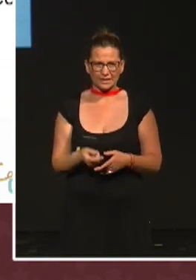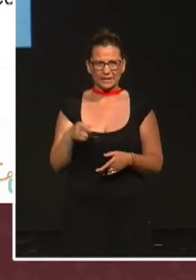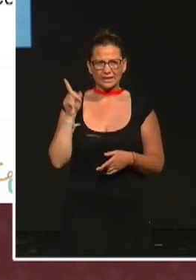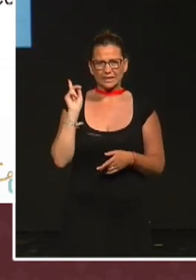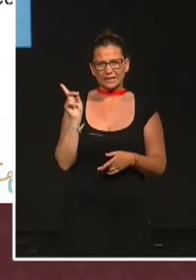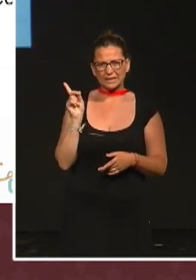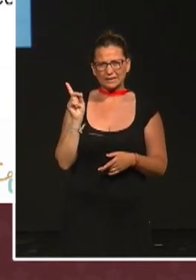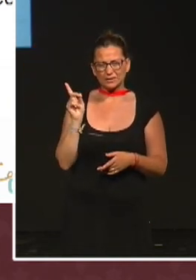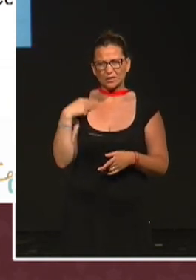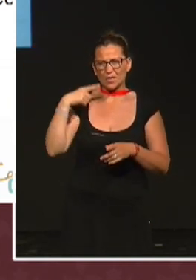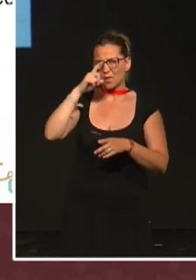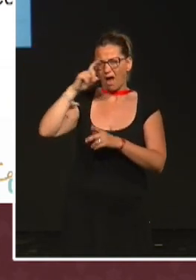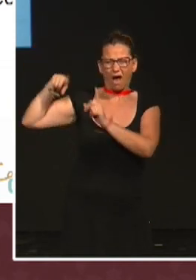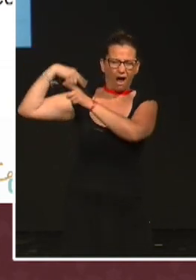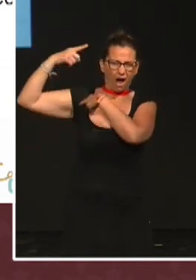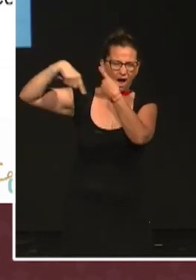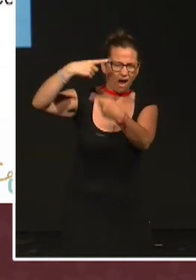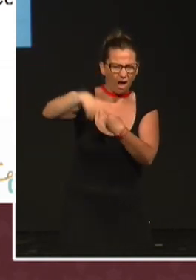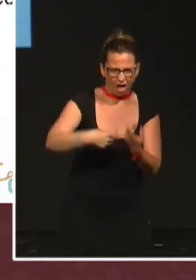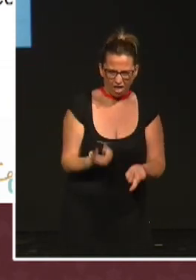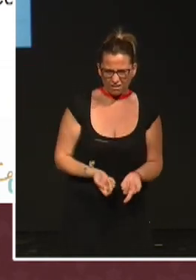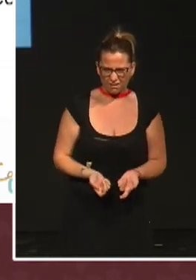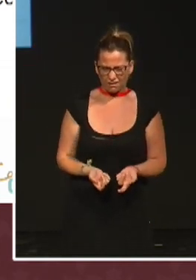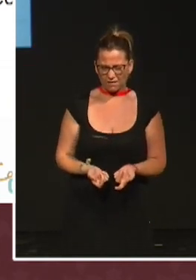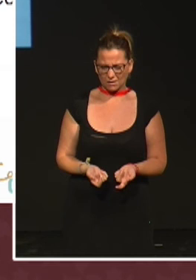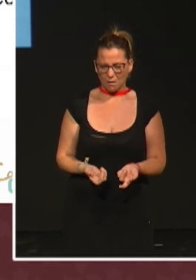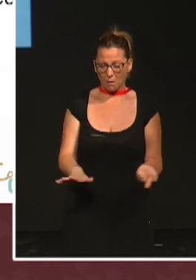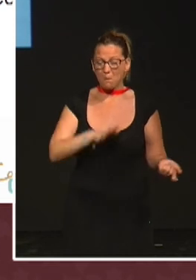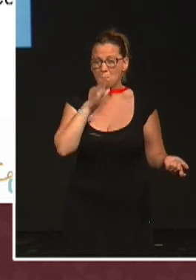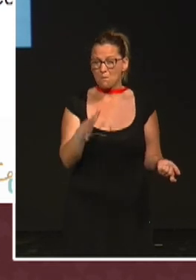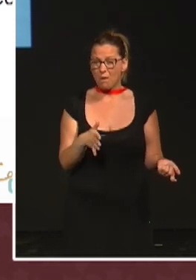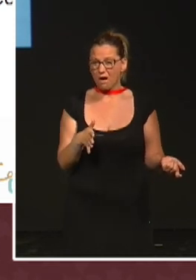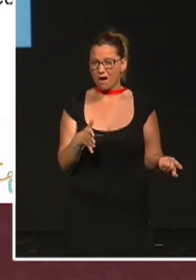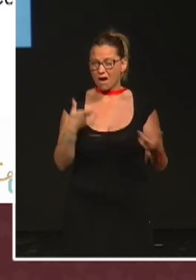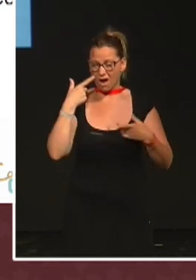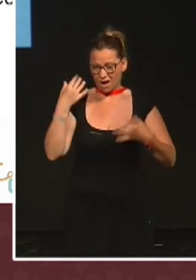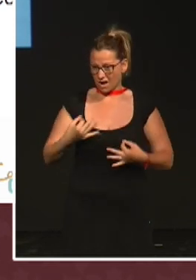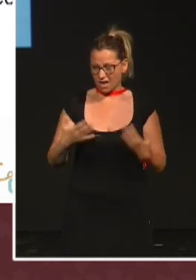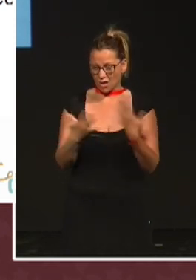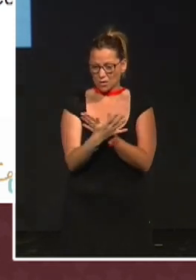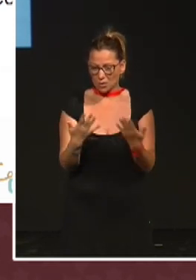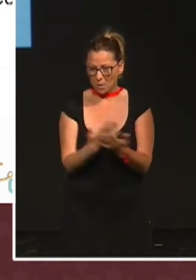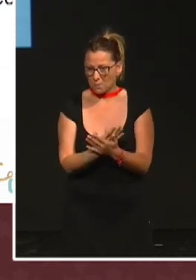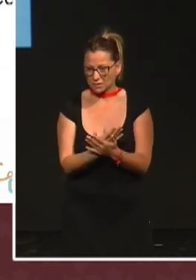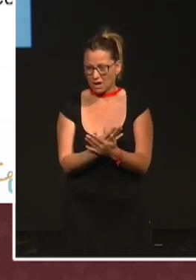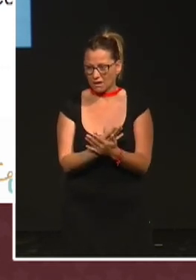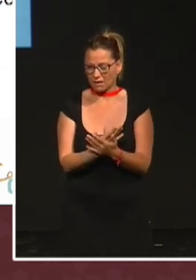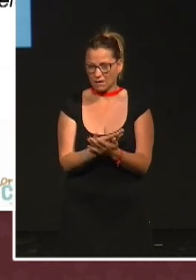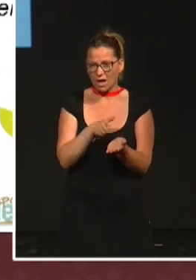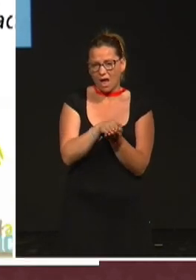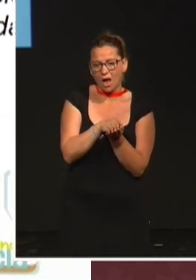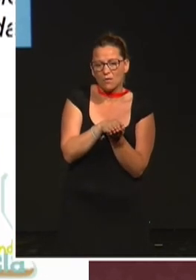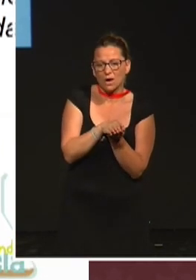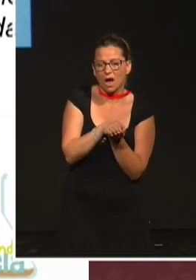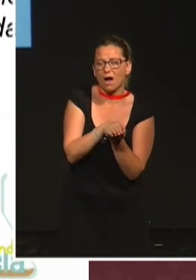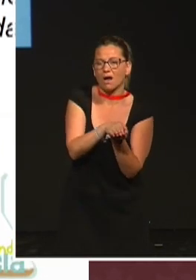esto venga de una tradición bastante antigua, ¿no? Porque en realidad el compostaje no deja de ser una inhumación, pero más